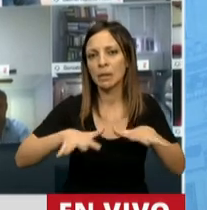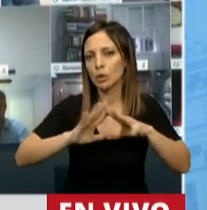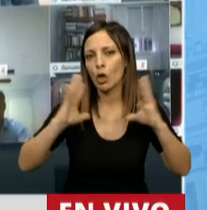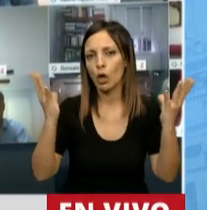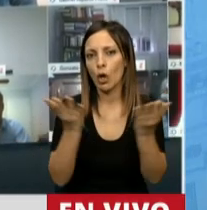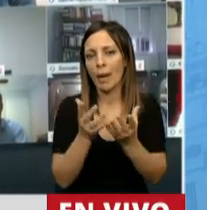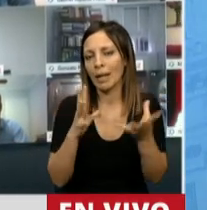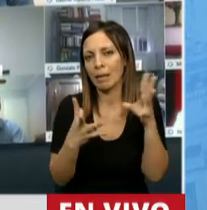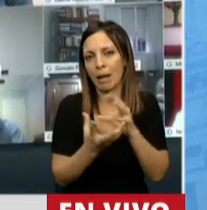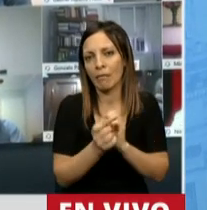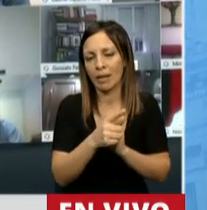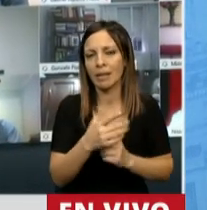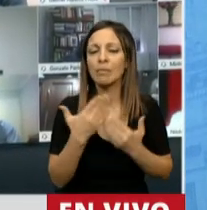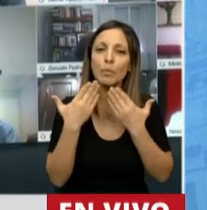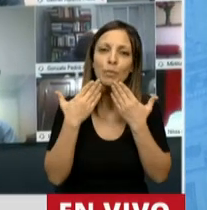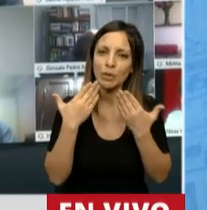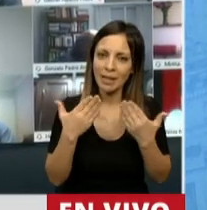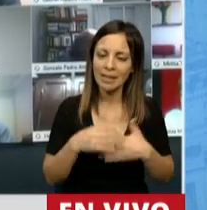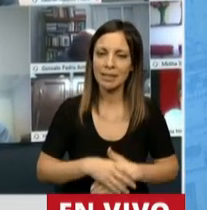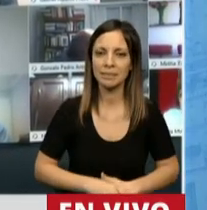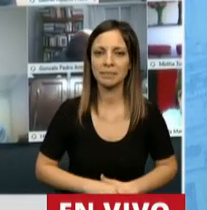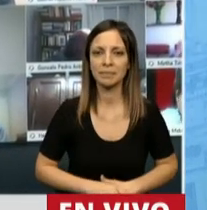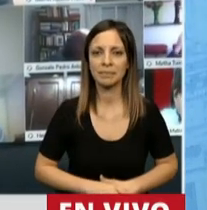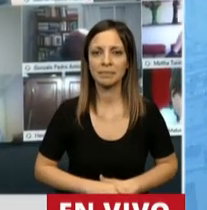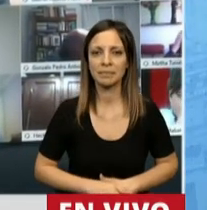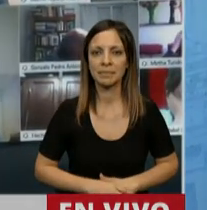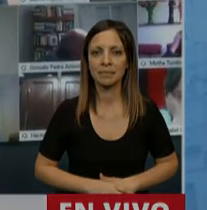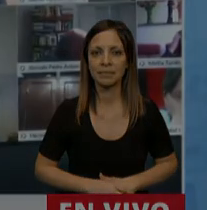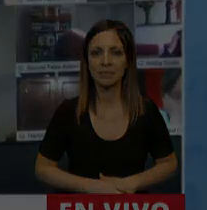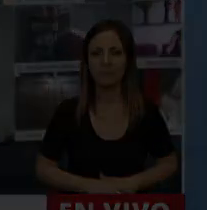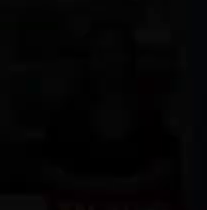nos está afectando. Muchísimas gracias, señor presidente. Gracias, diputado.